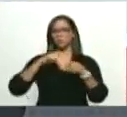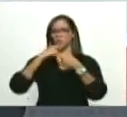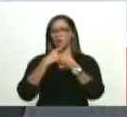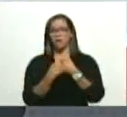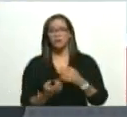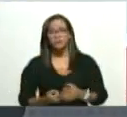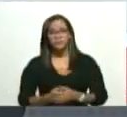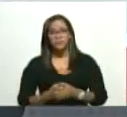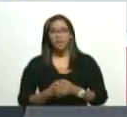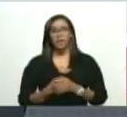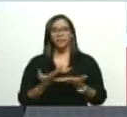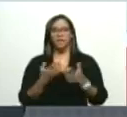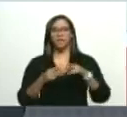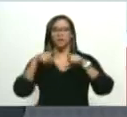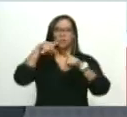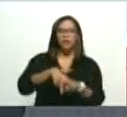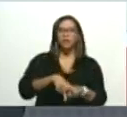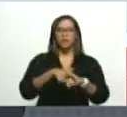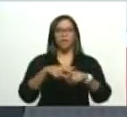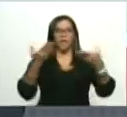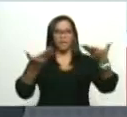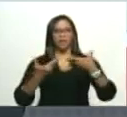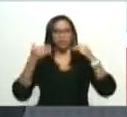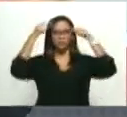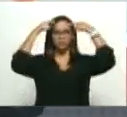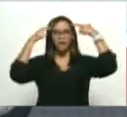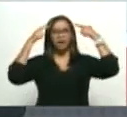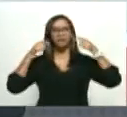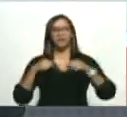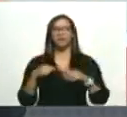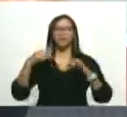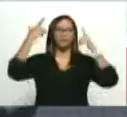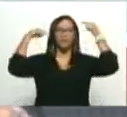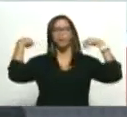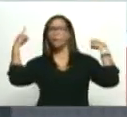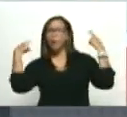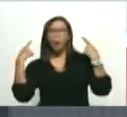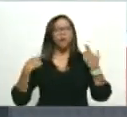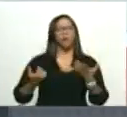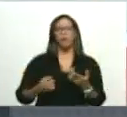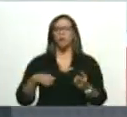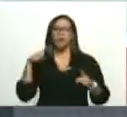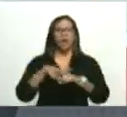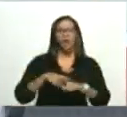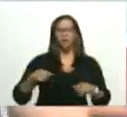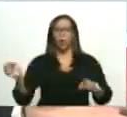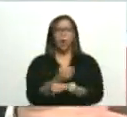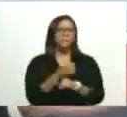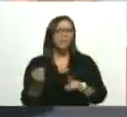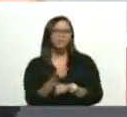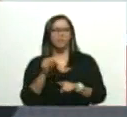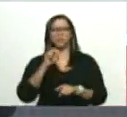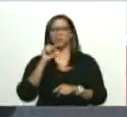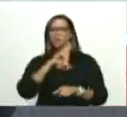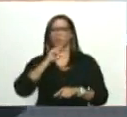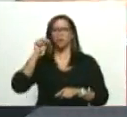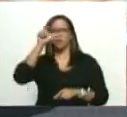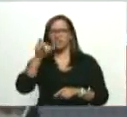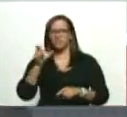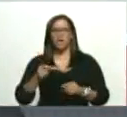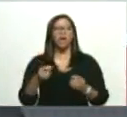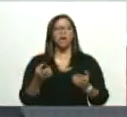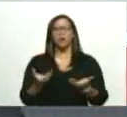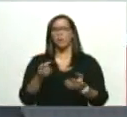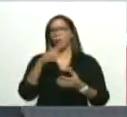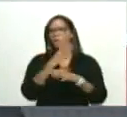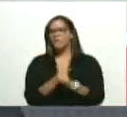de desprestigiar el legado de Hugo Chávez. Que Hugo Chávez es un loco, que es un golpista, que es una persona que no merece confianza, que el modelo socialista